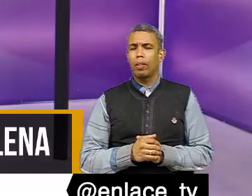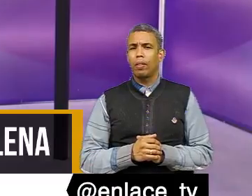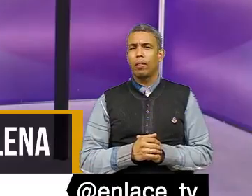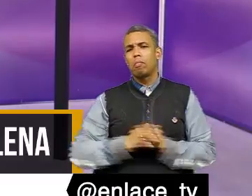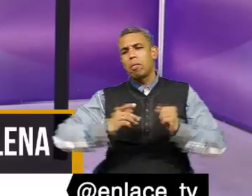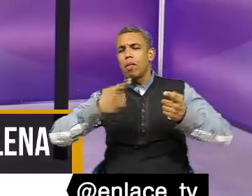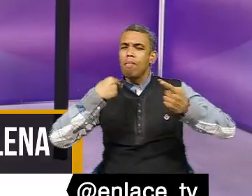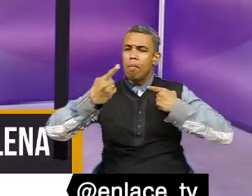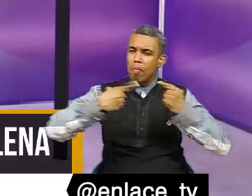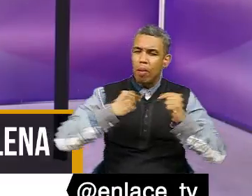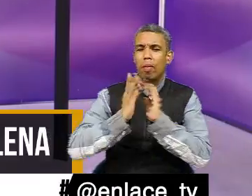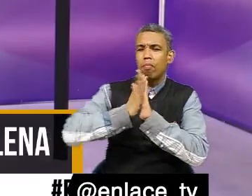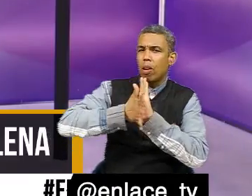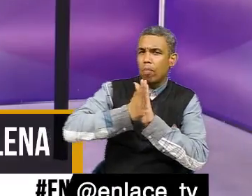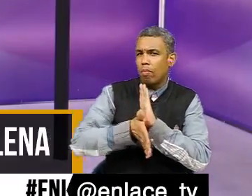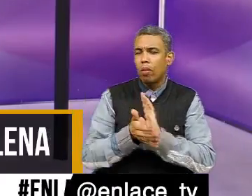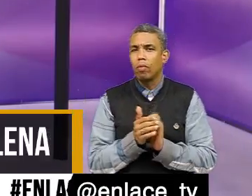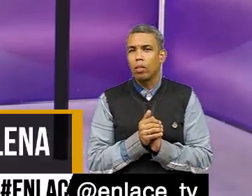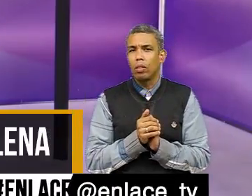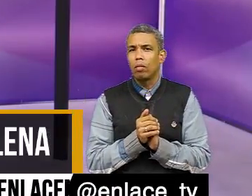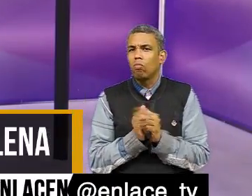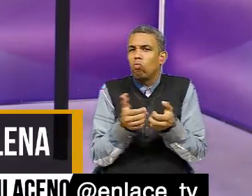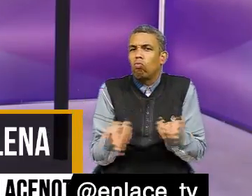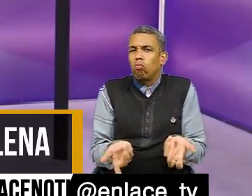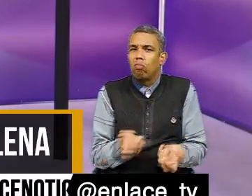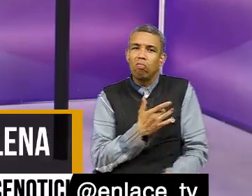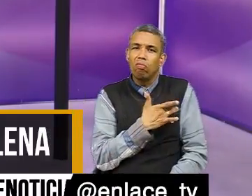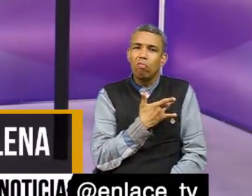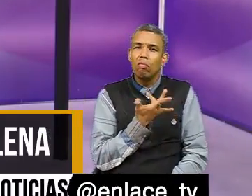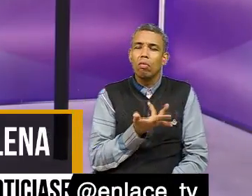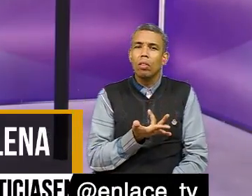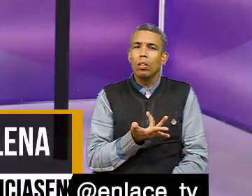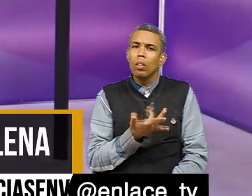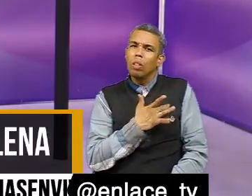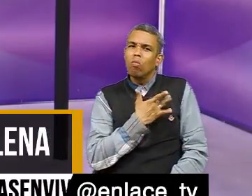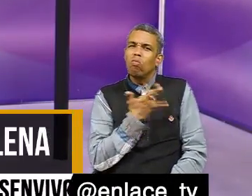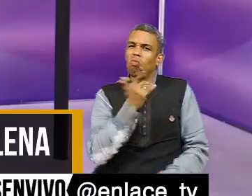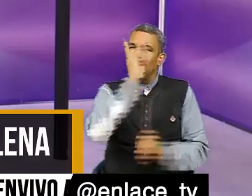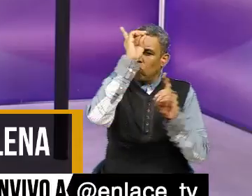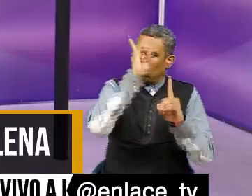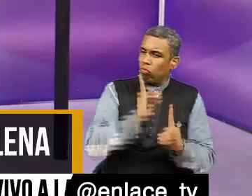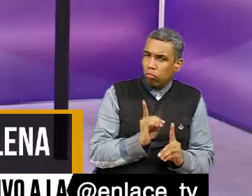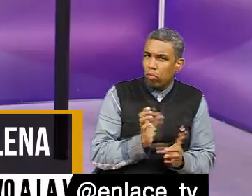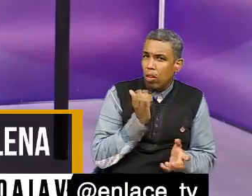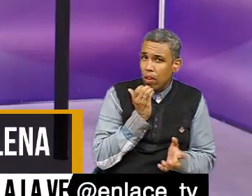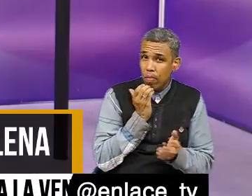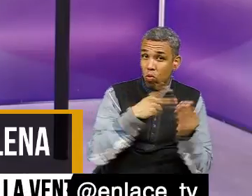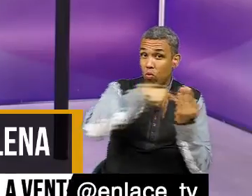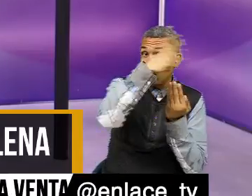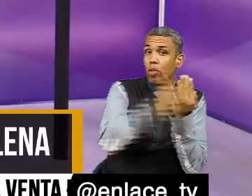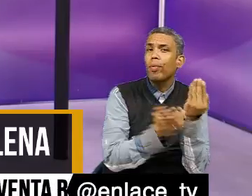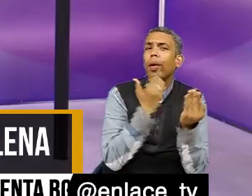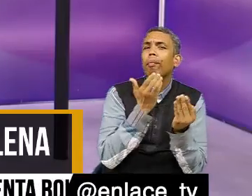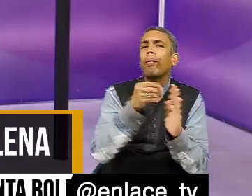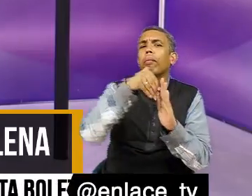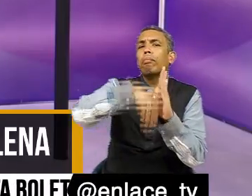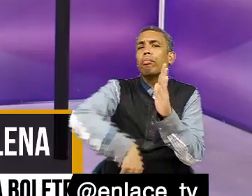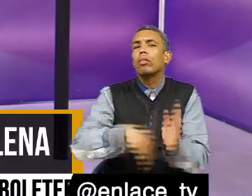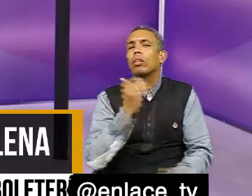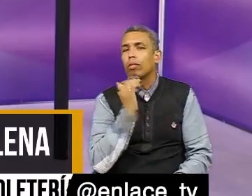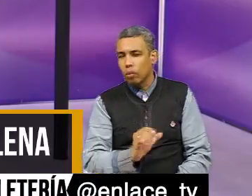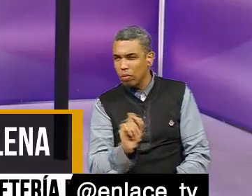de comunicación frente a esto, ¿qué decir sobre su posición ante lo que podría ser el descalabro de este proyecto?